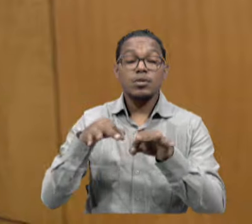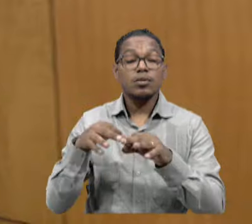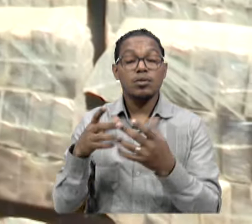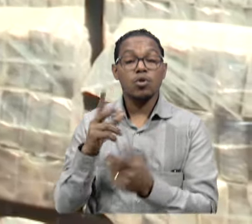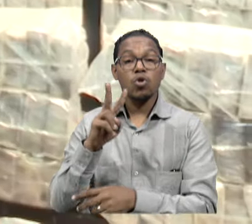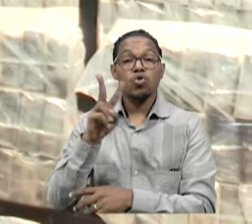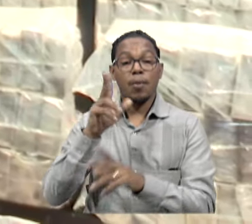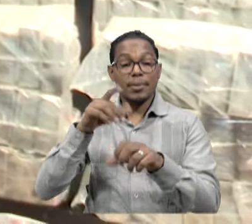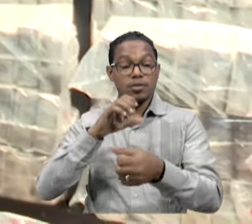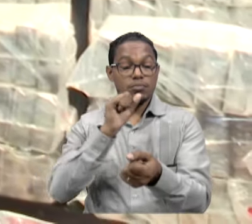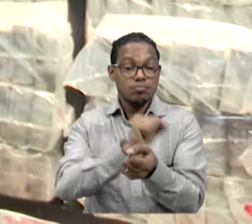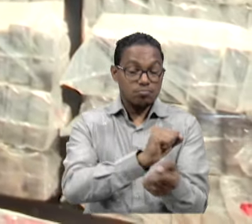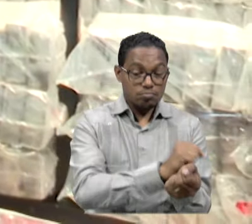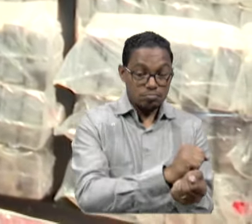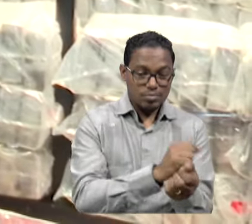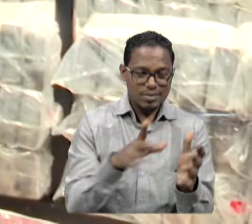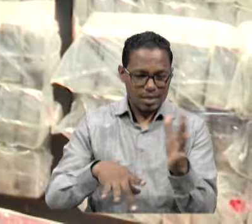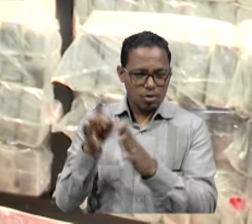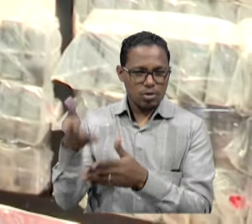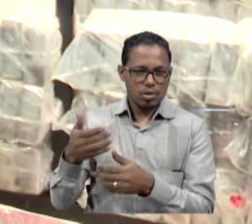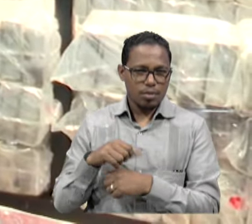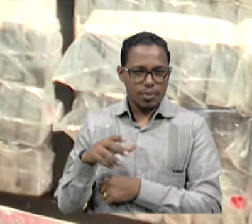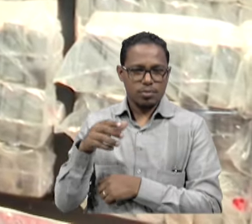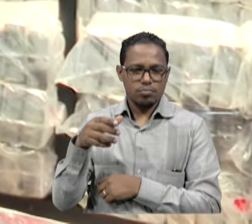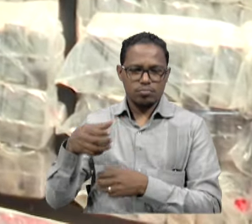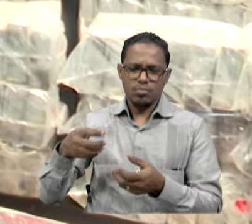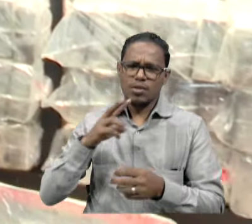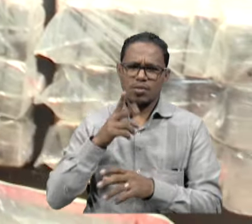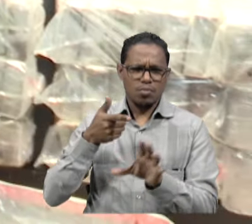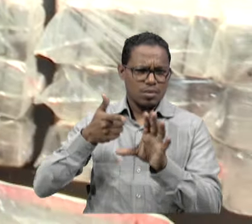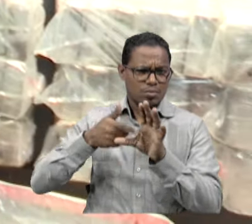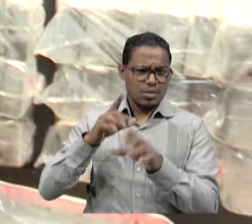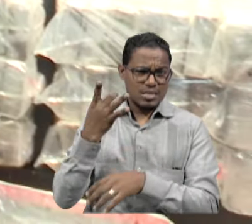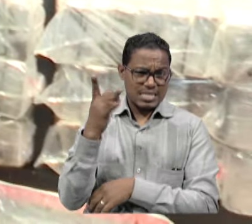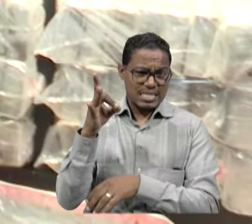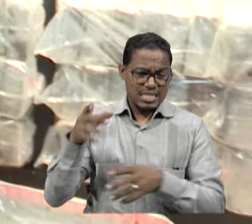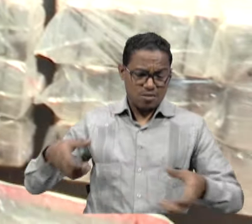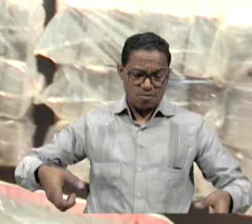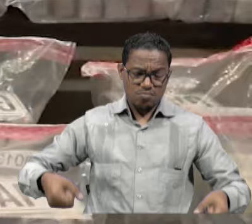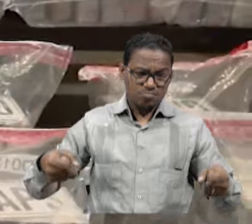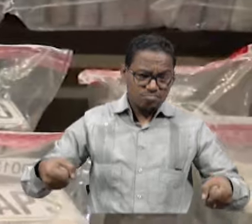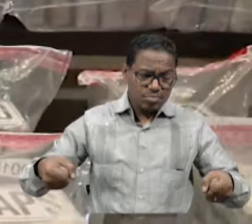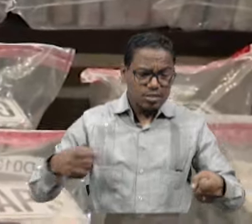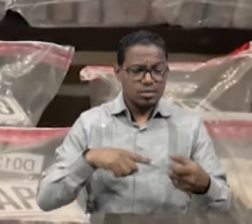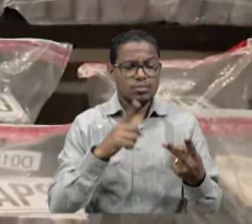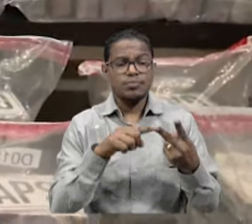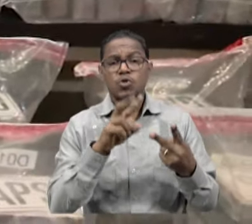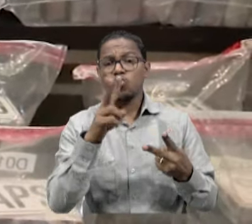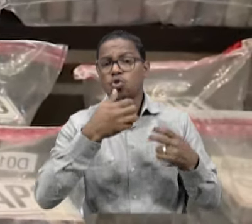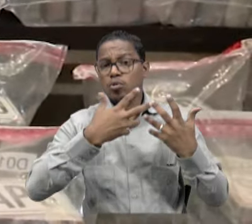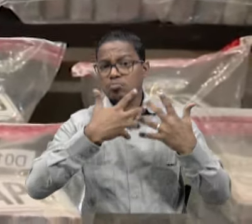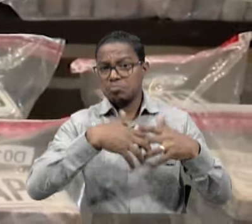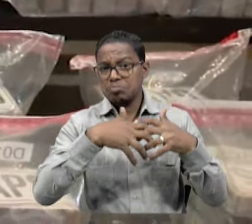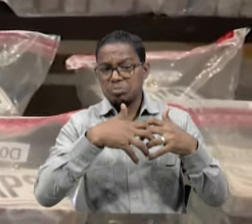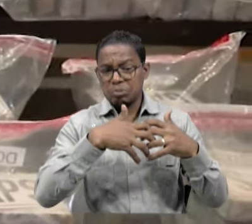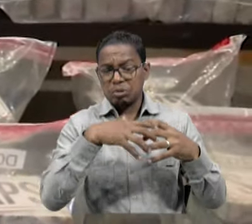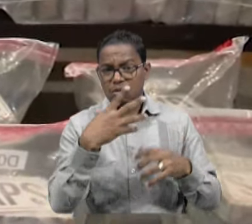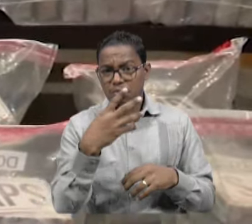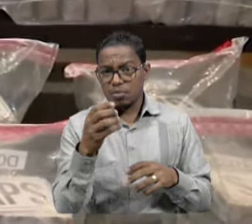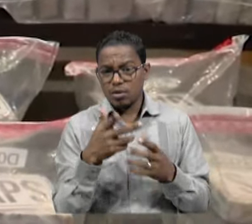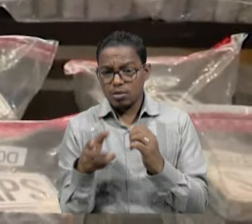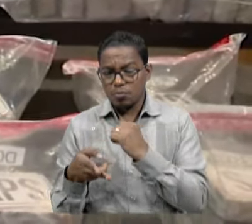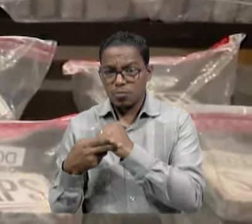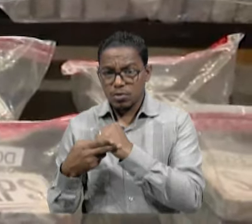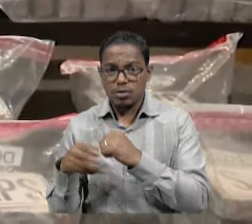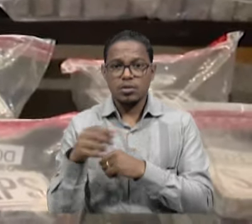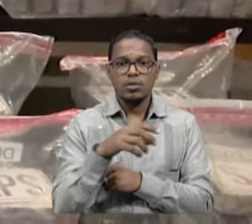dos personas detenidas, también se ocuparon 18 garrafales de combustibles, dos motores fuera de borda de